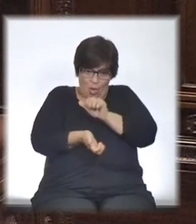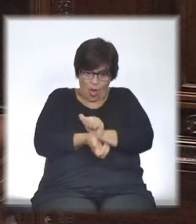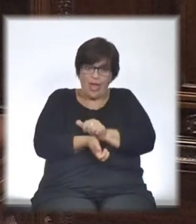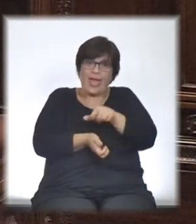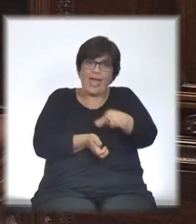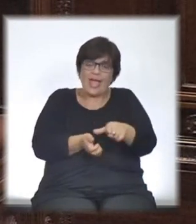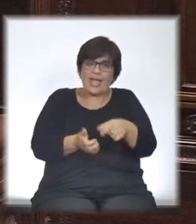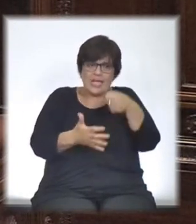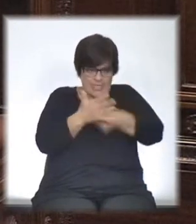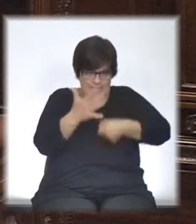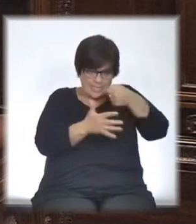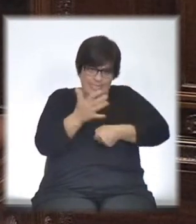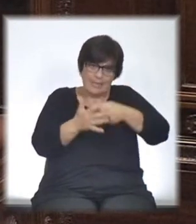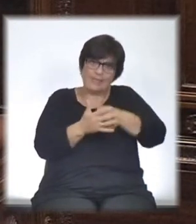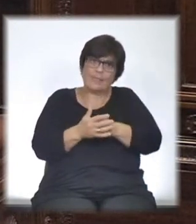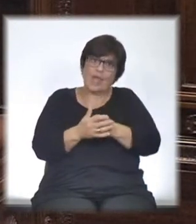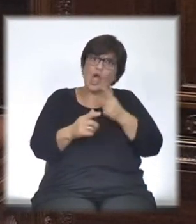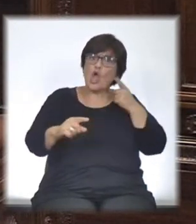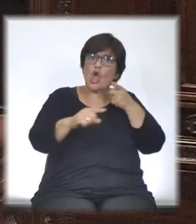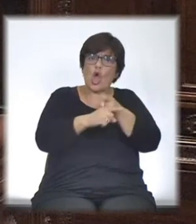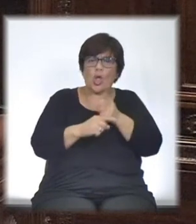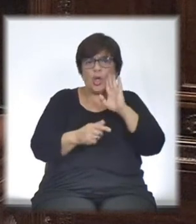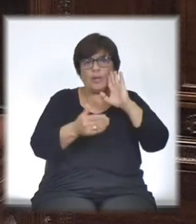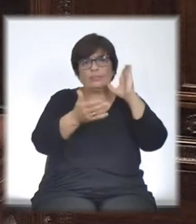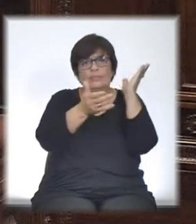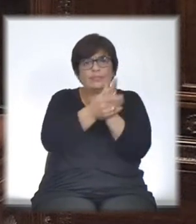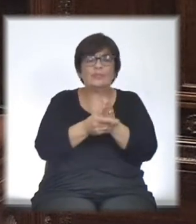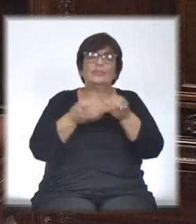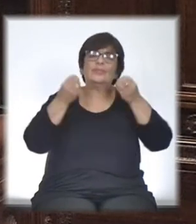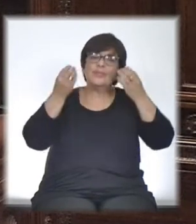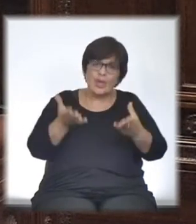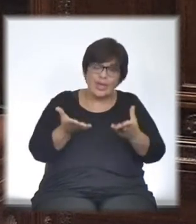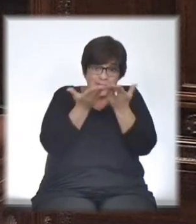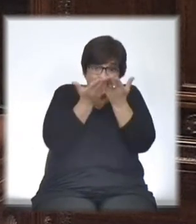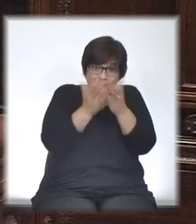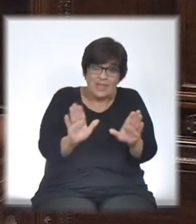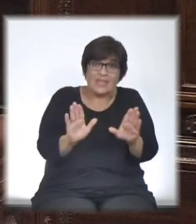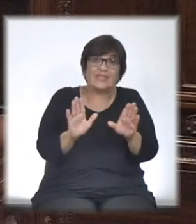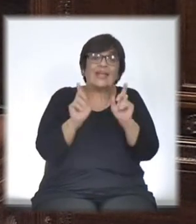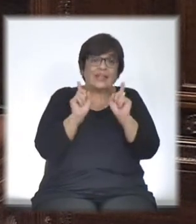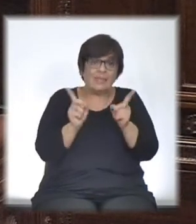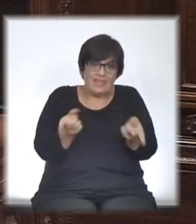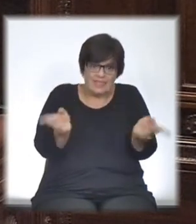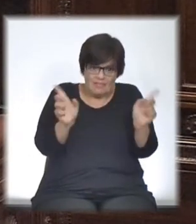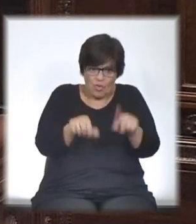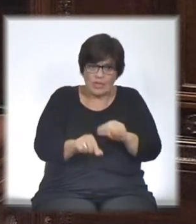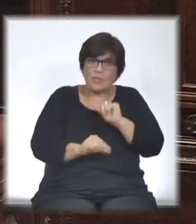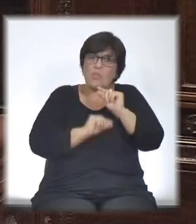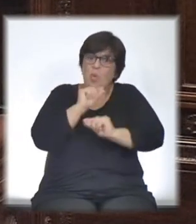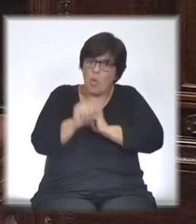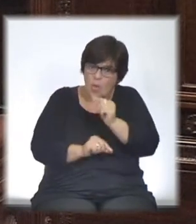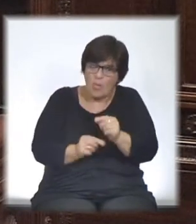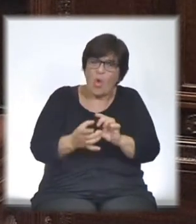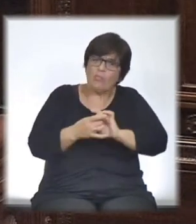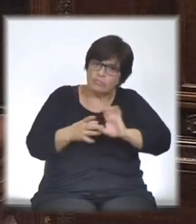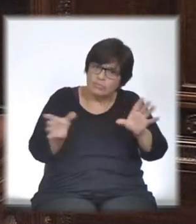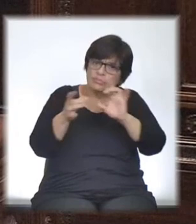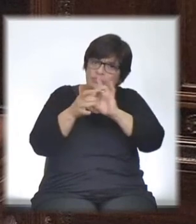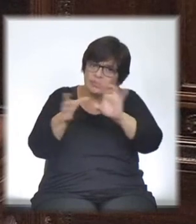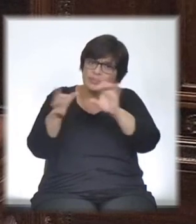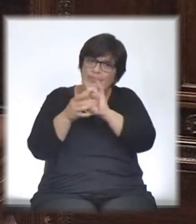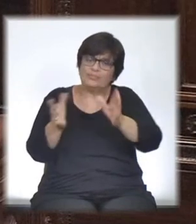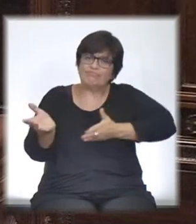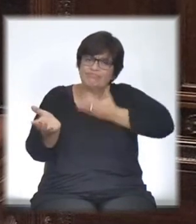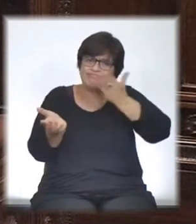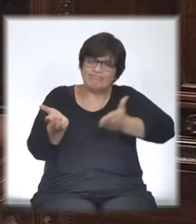de resistencia a la represión de la dictadura. Es por eso que cuando comenzó a abrirse el camino de la libertad, el reclamo de la liberación de los